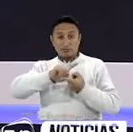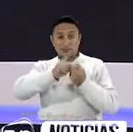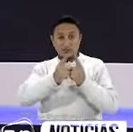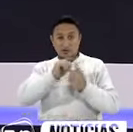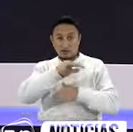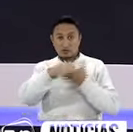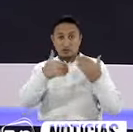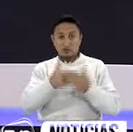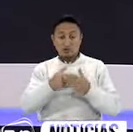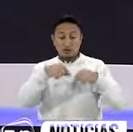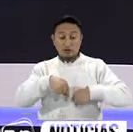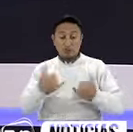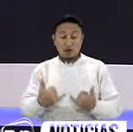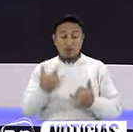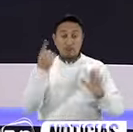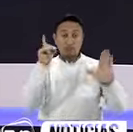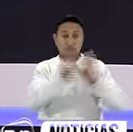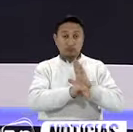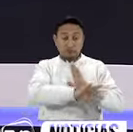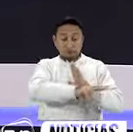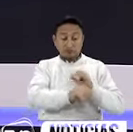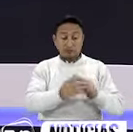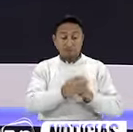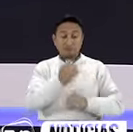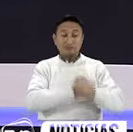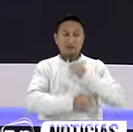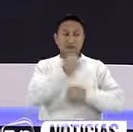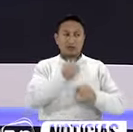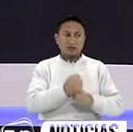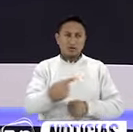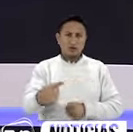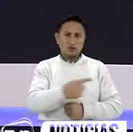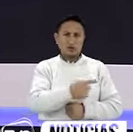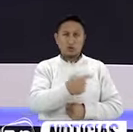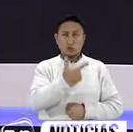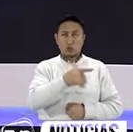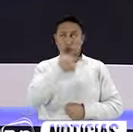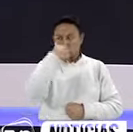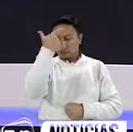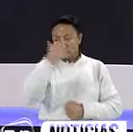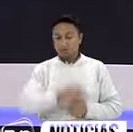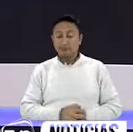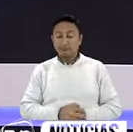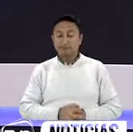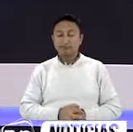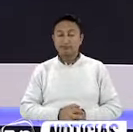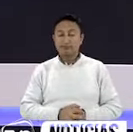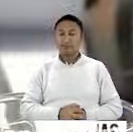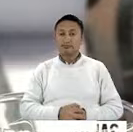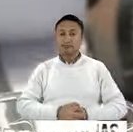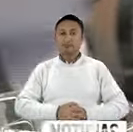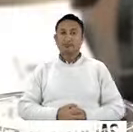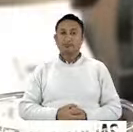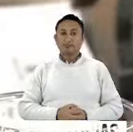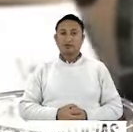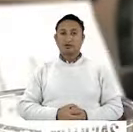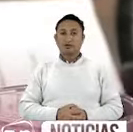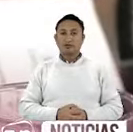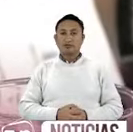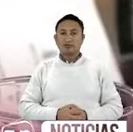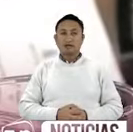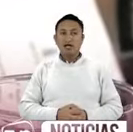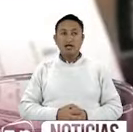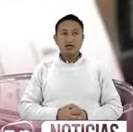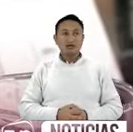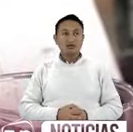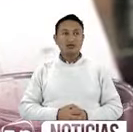de Tránsito ante actos de corrupción que por años han empañado a esta institución municipal en Quito. Por años, denuncias